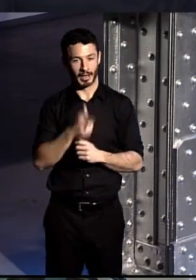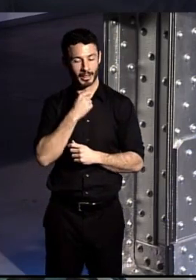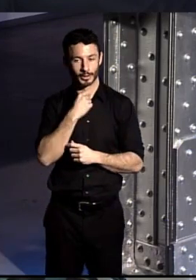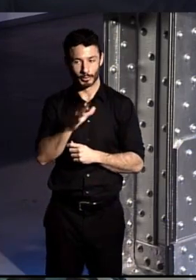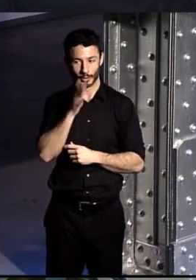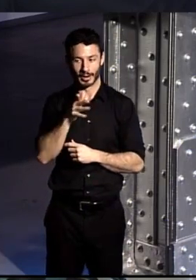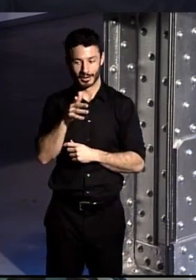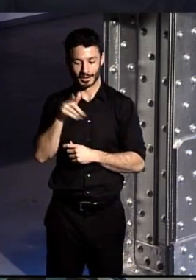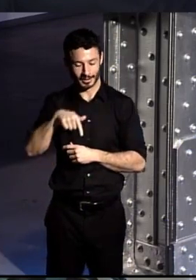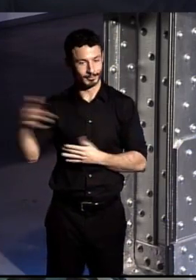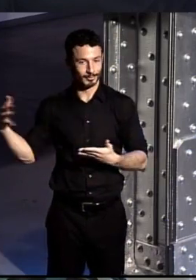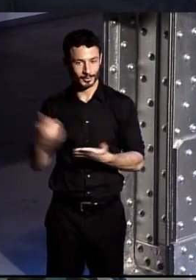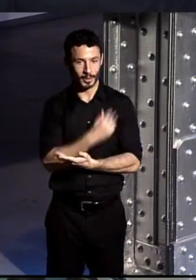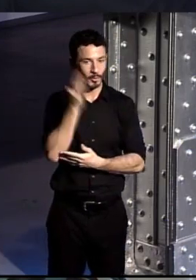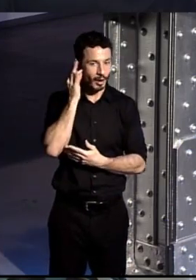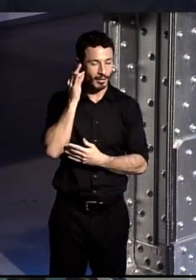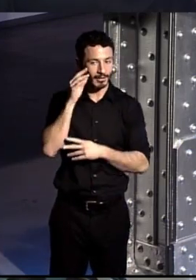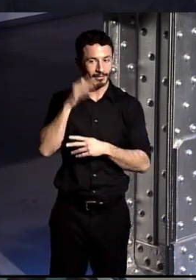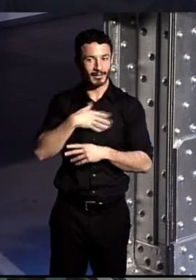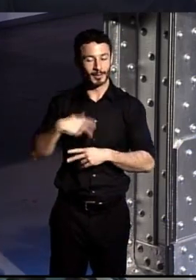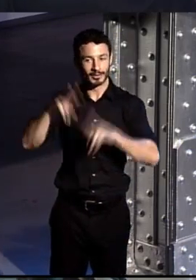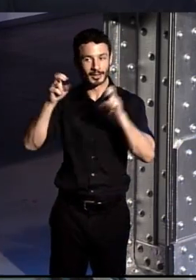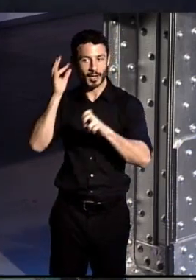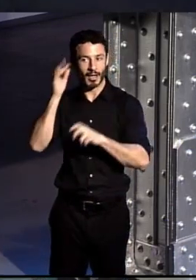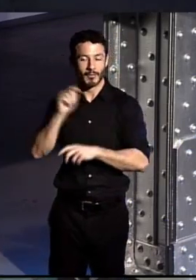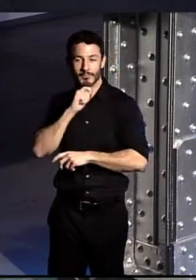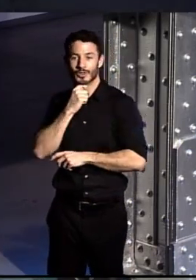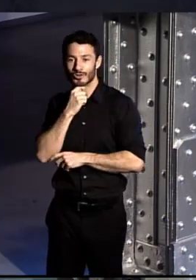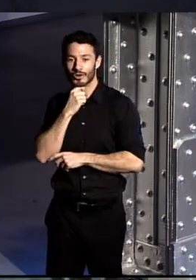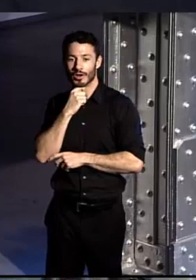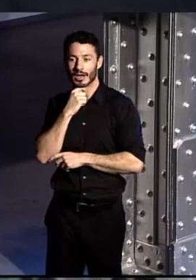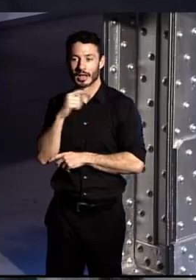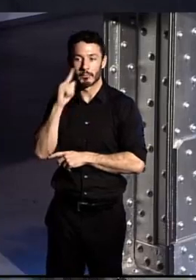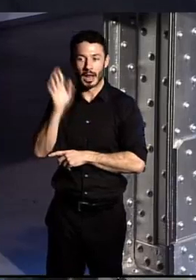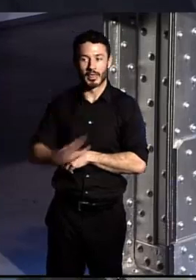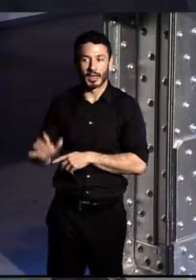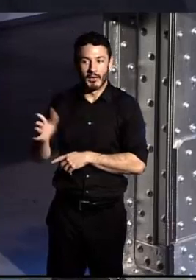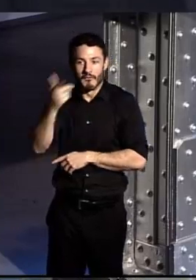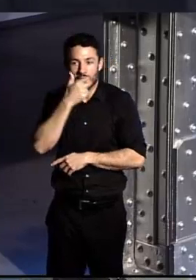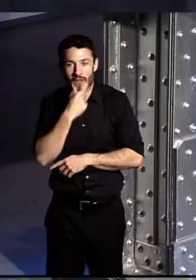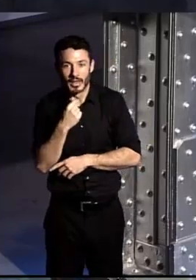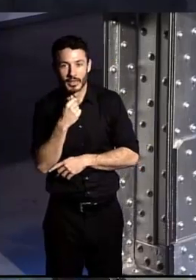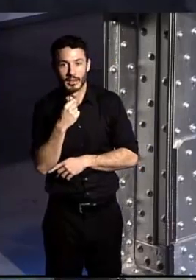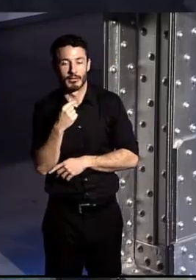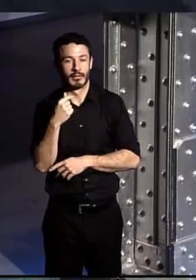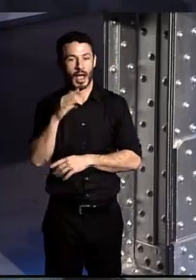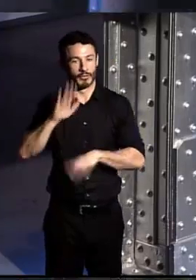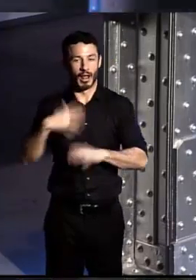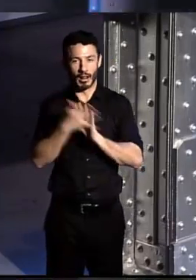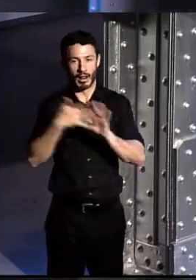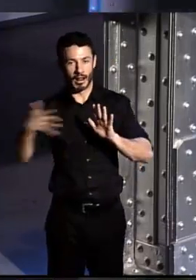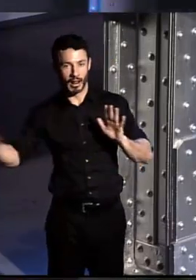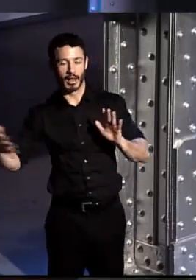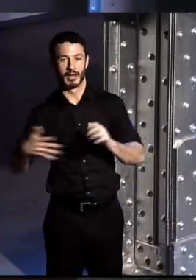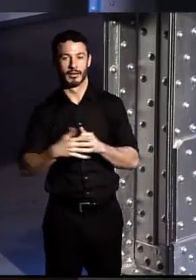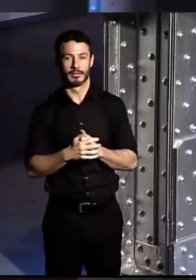todas mujeres, nos ha parecido un tema como que lo podíamos zanjar. Le hemos exculpado y hemos terminado... Y estamos aquí hablando de nuestras cosas. Bueno,